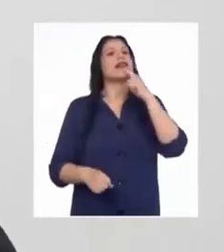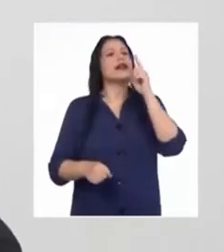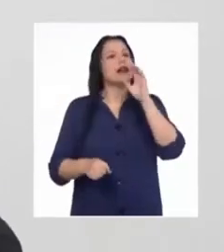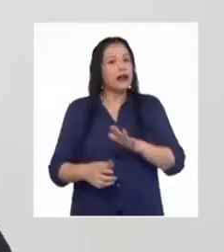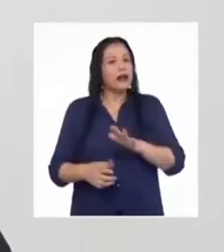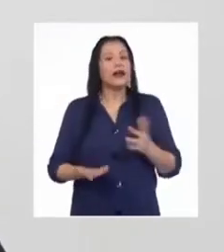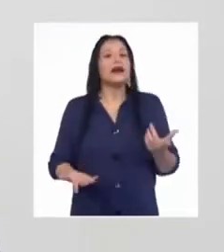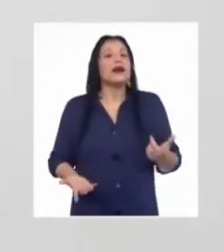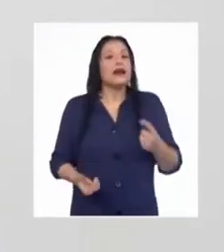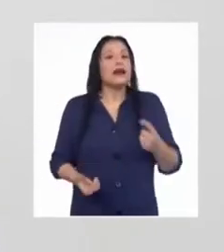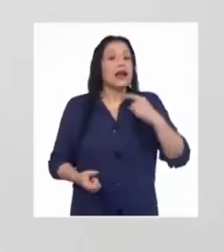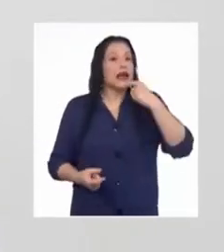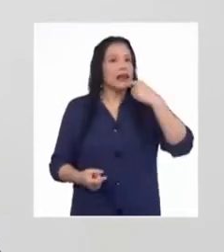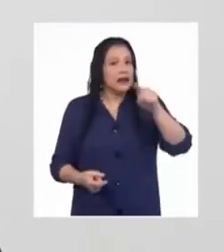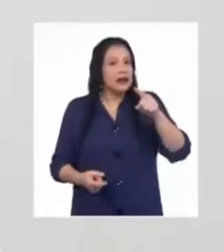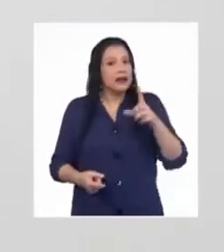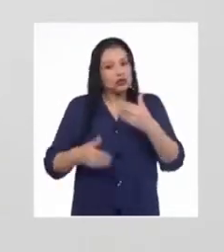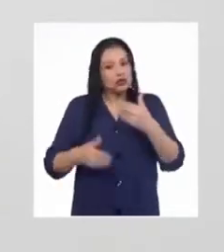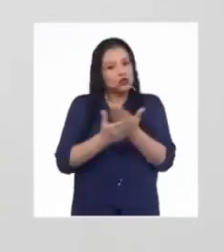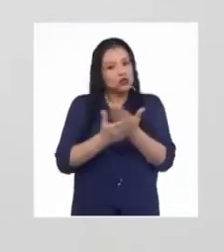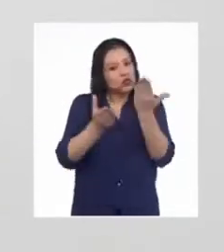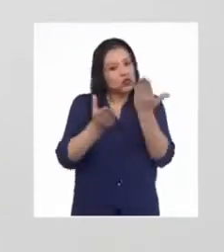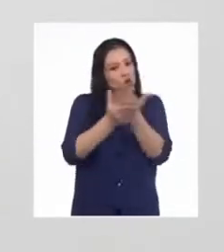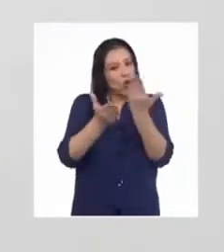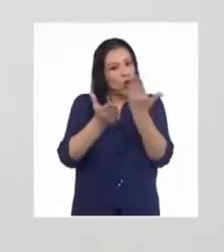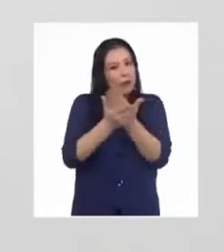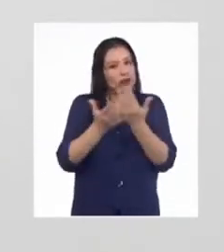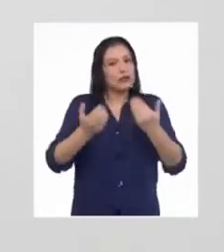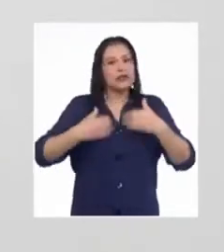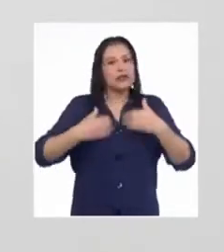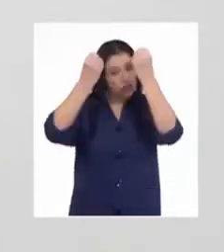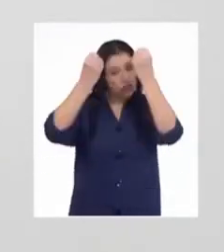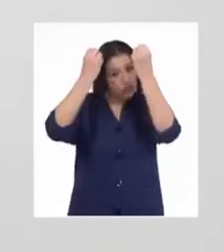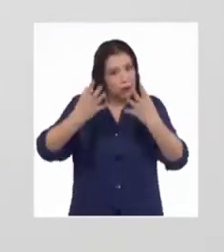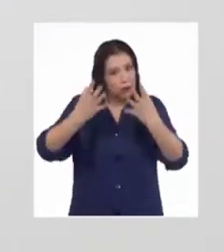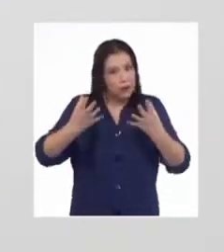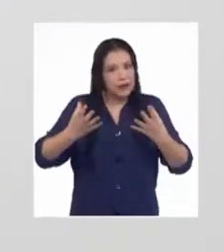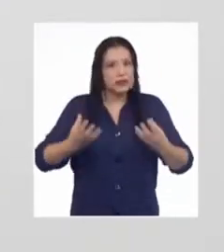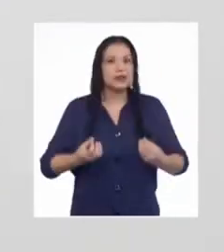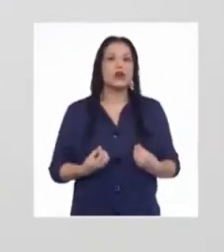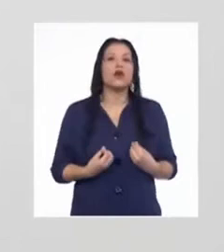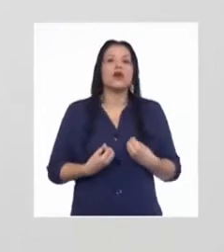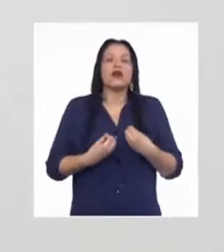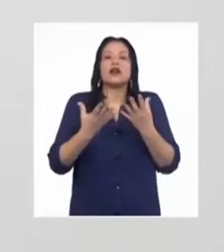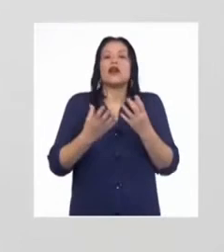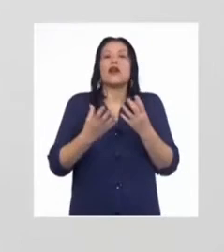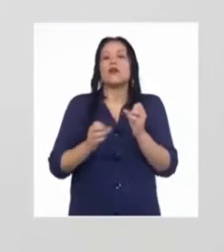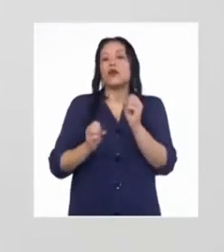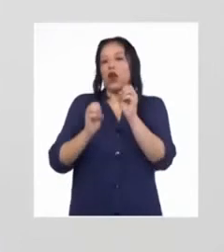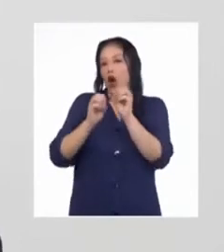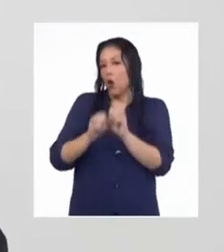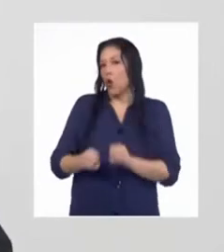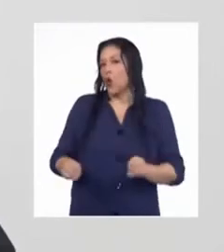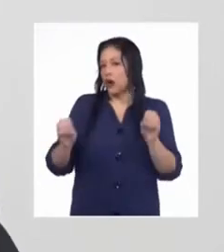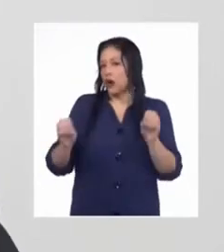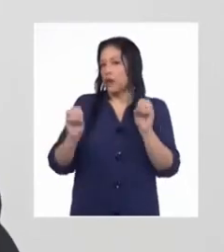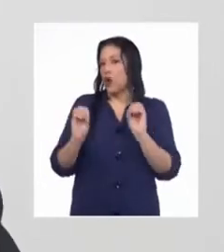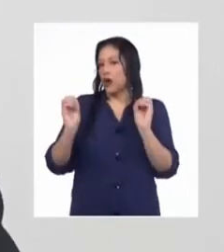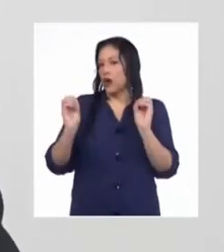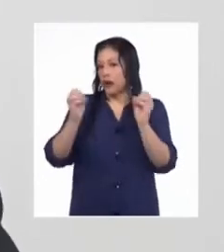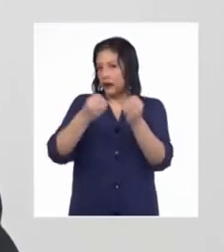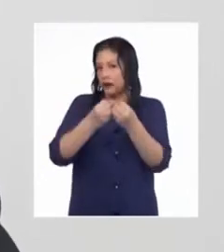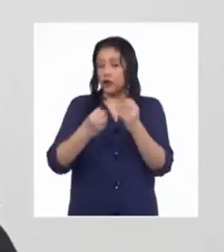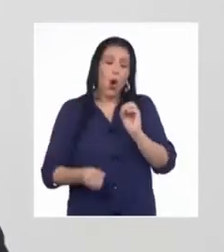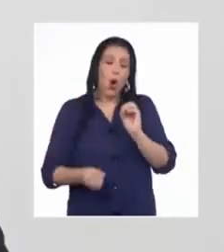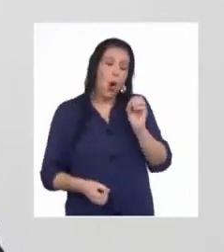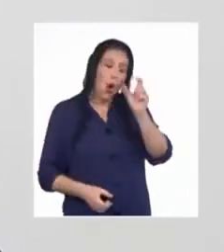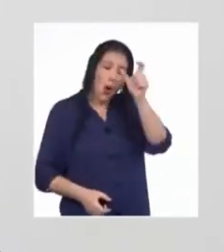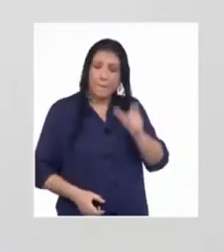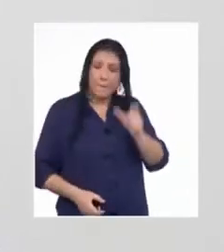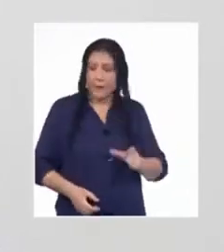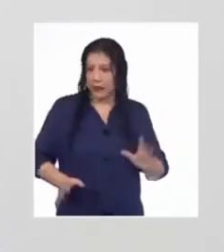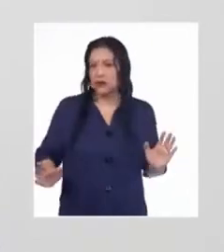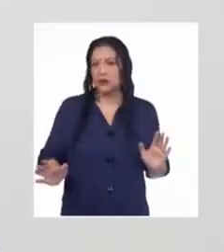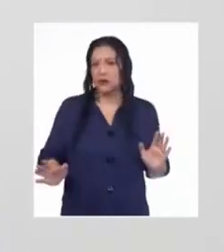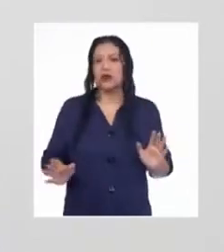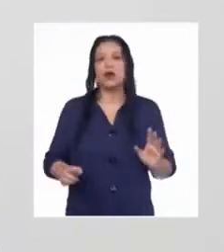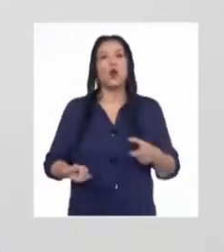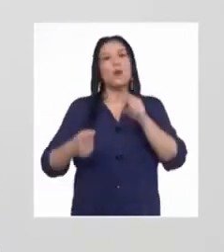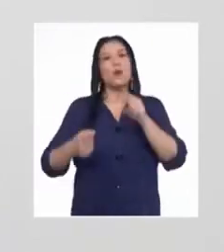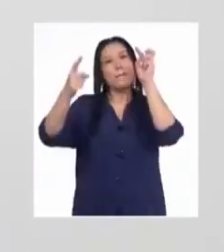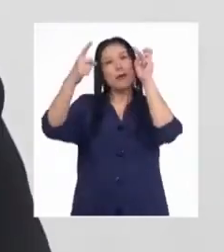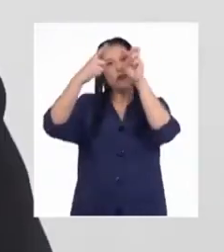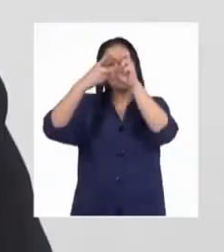básicamente es un documento que contiene información brindada por una institución o persona natural, con un